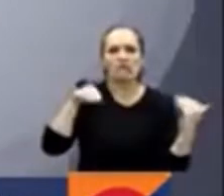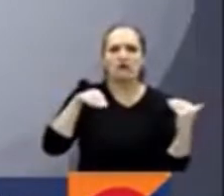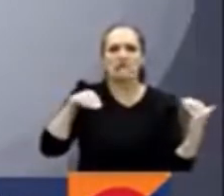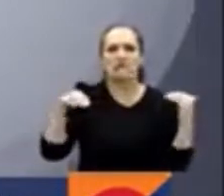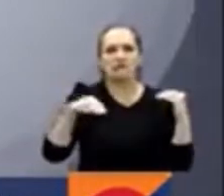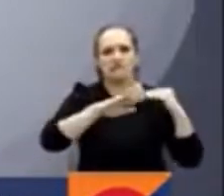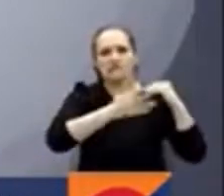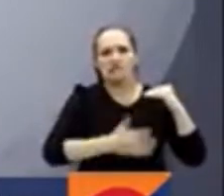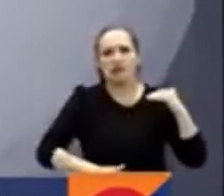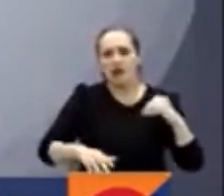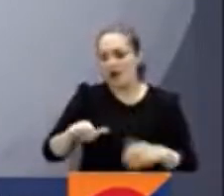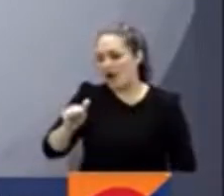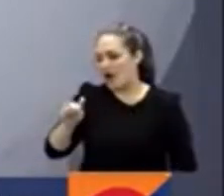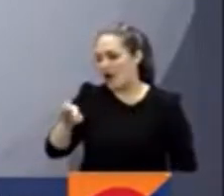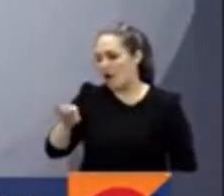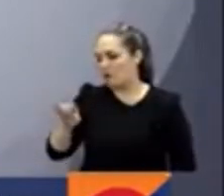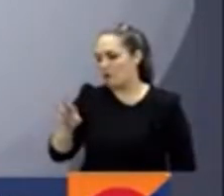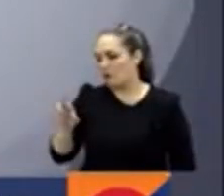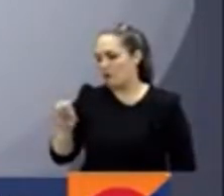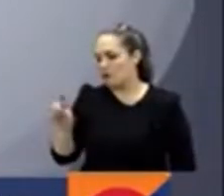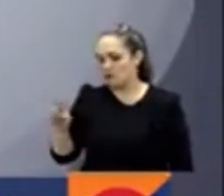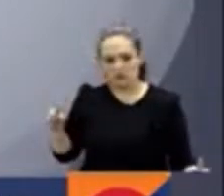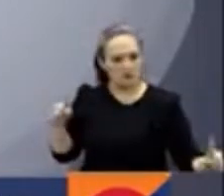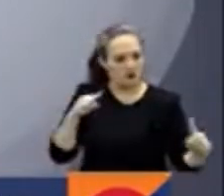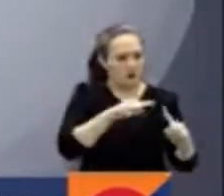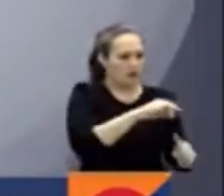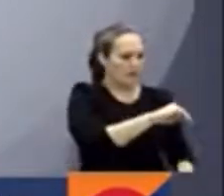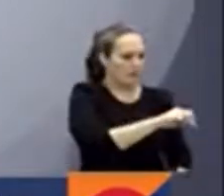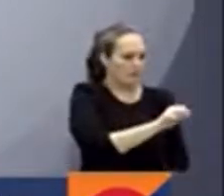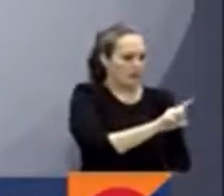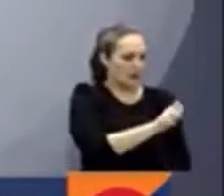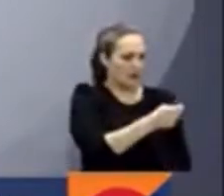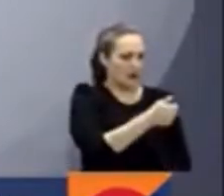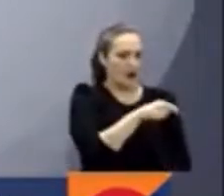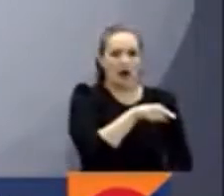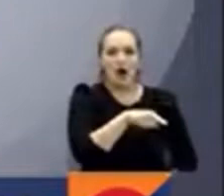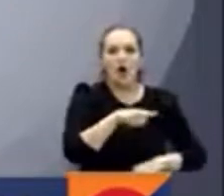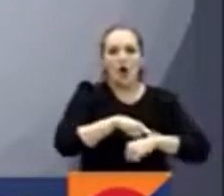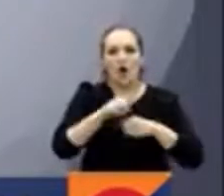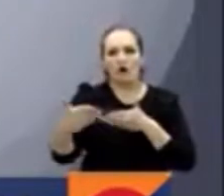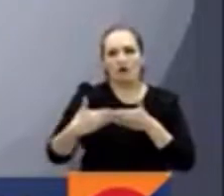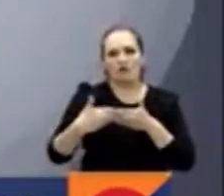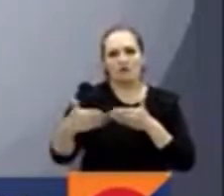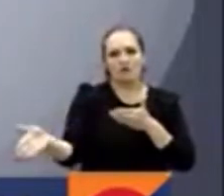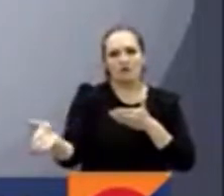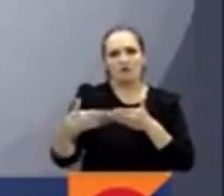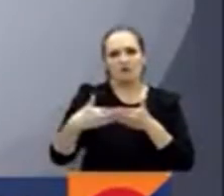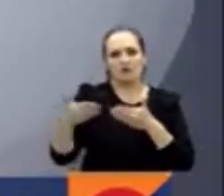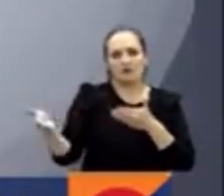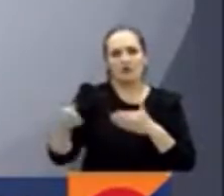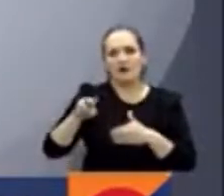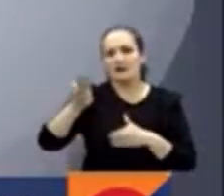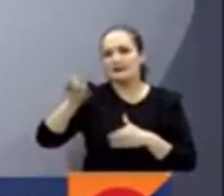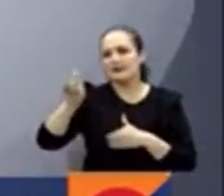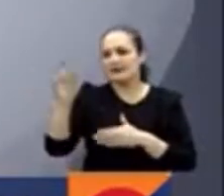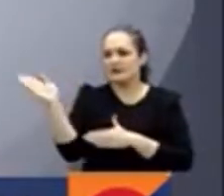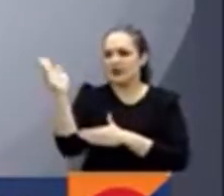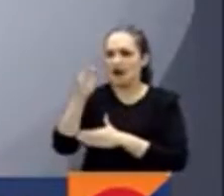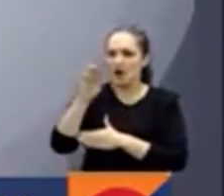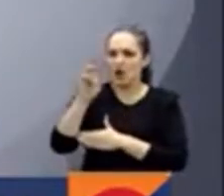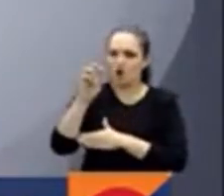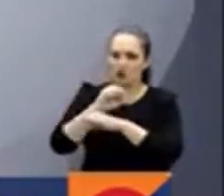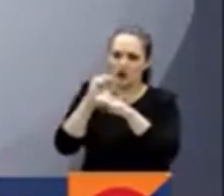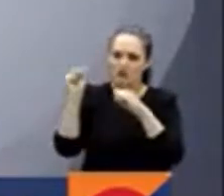vía Curos-Málaga hay movilidad en horario restringido de 6 a 8 de la mañana y de 12 del mediodía a 2 de la